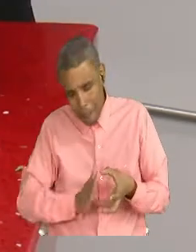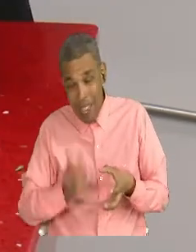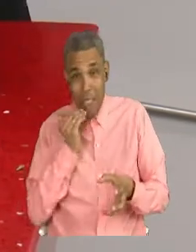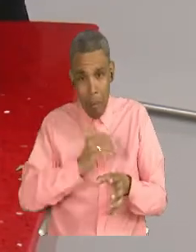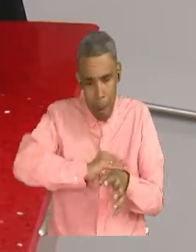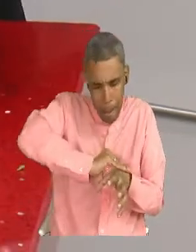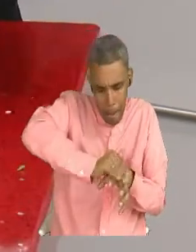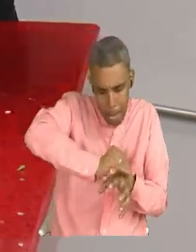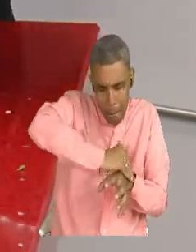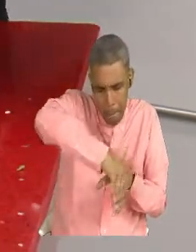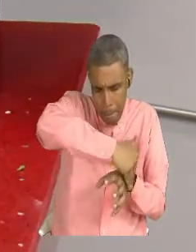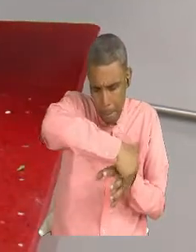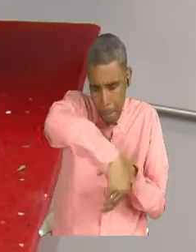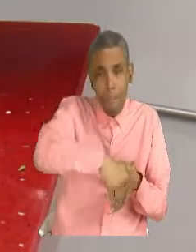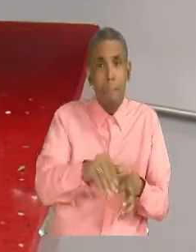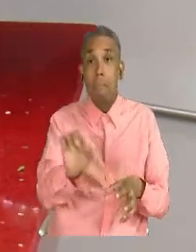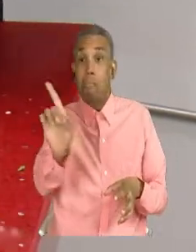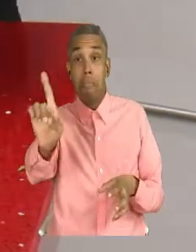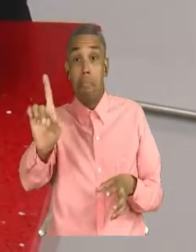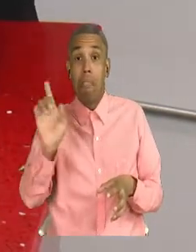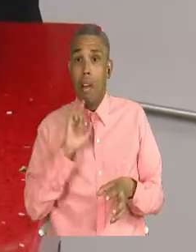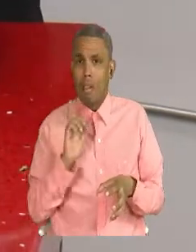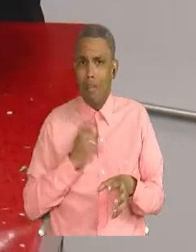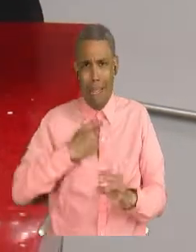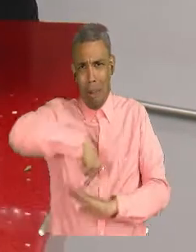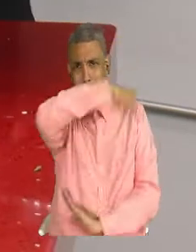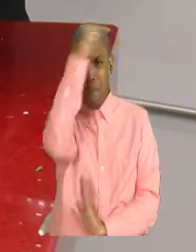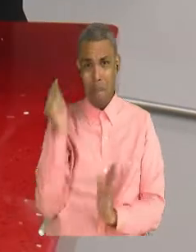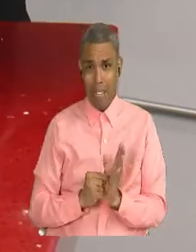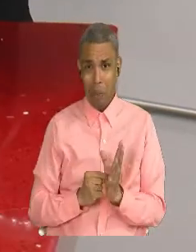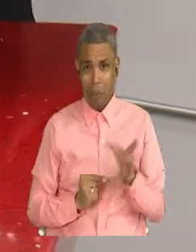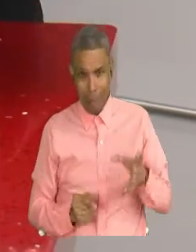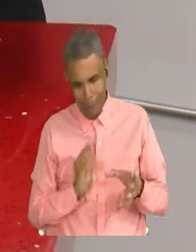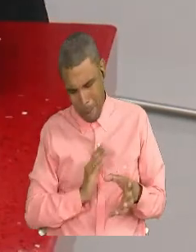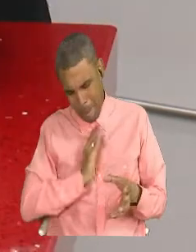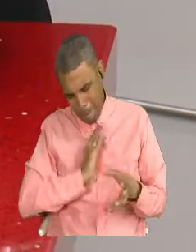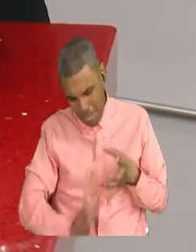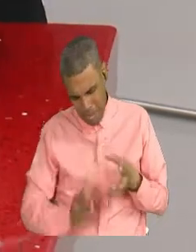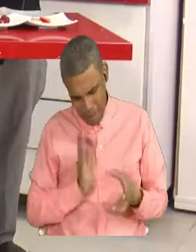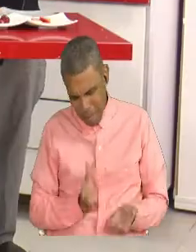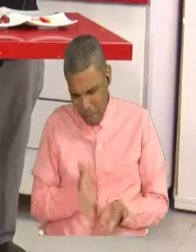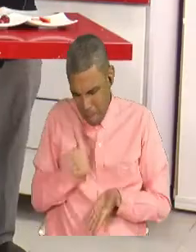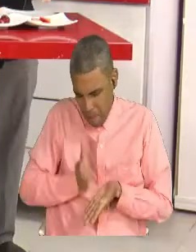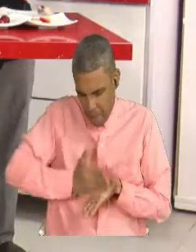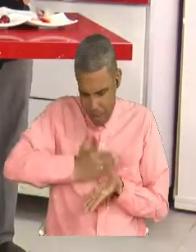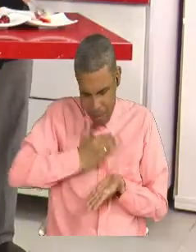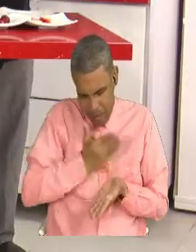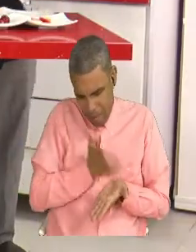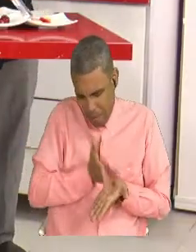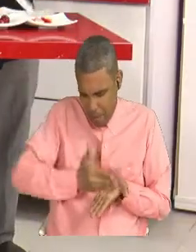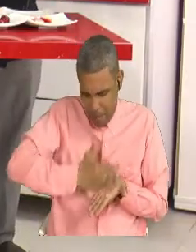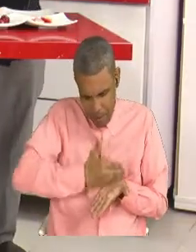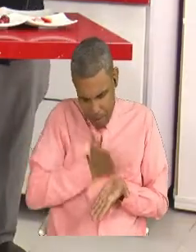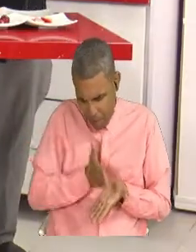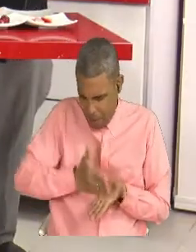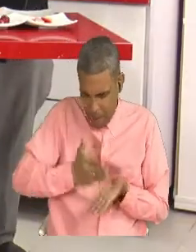restaurante 920 pues me ha colaborado en ese proceso de aprendizaje y he estado en México y en